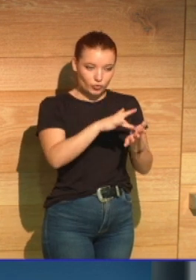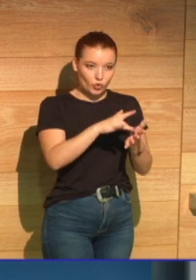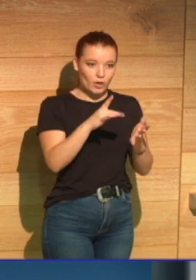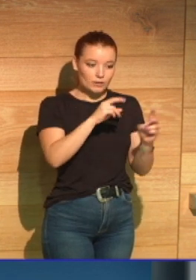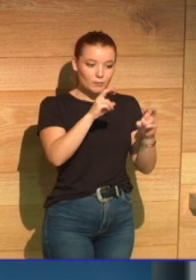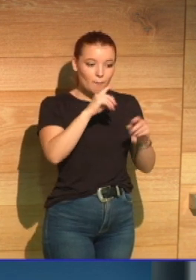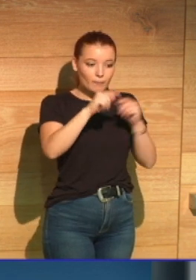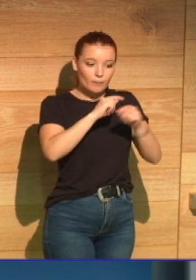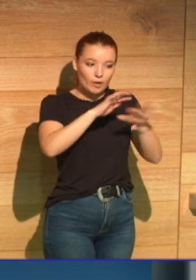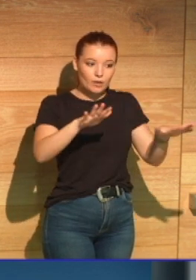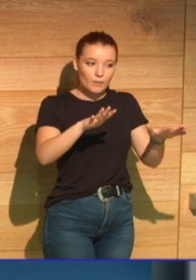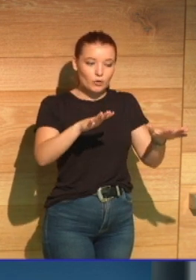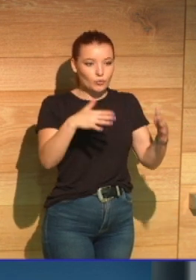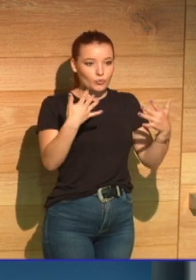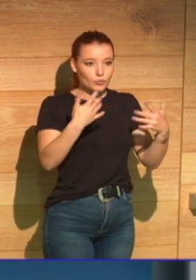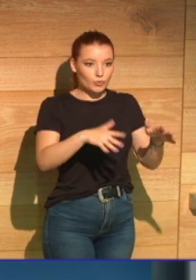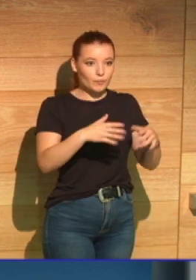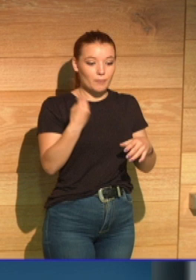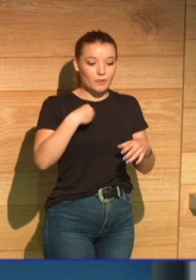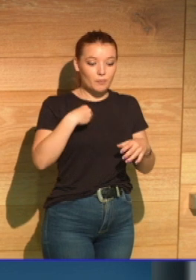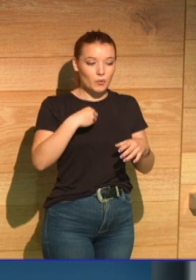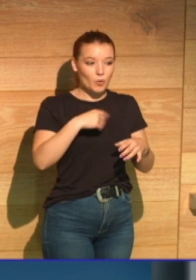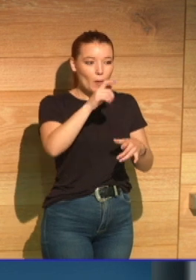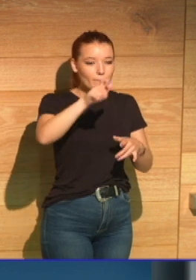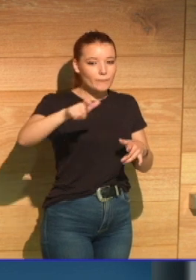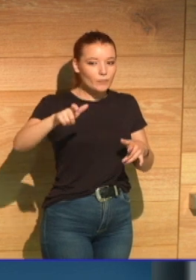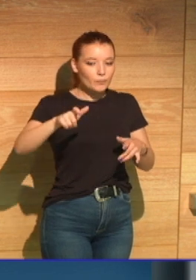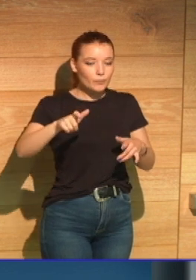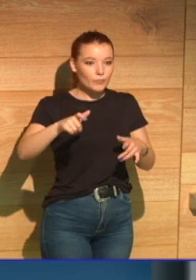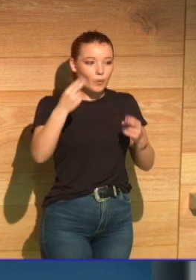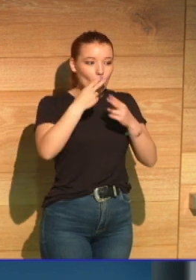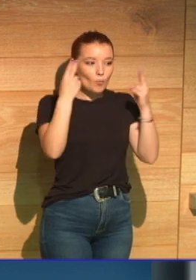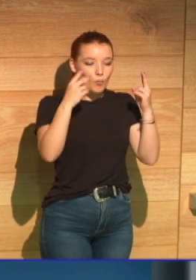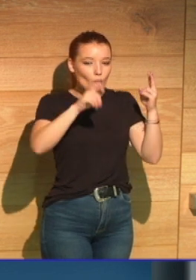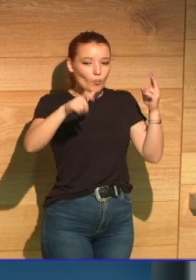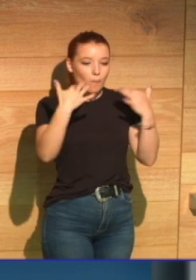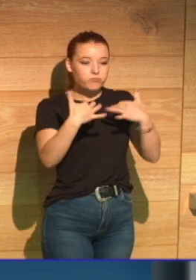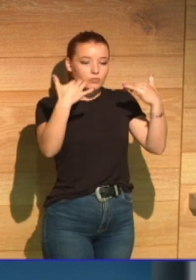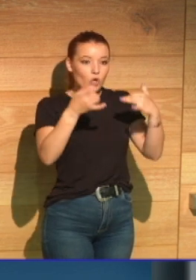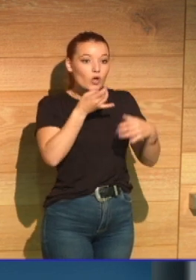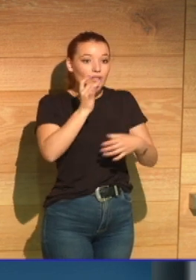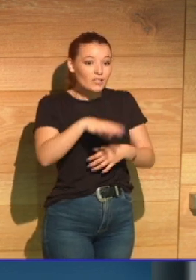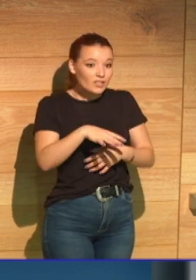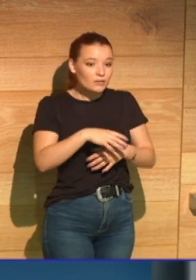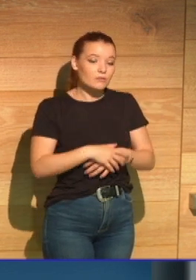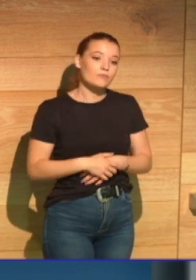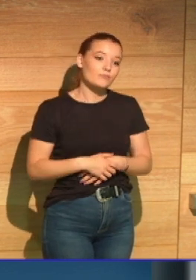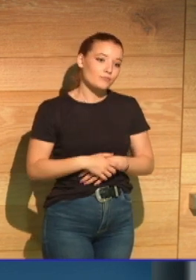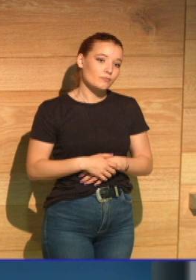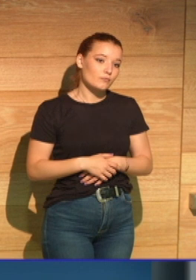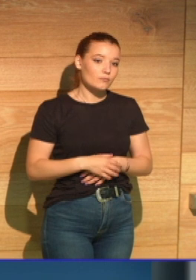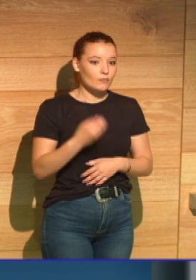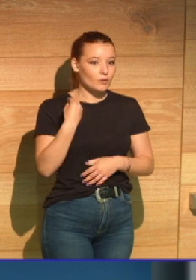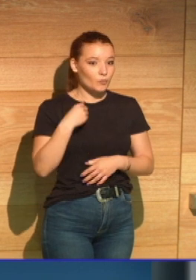reflexiones que tenemos hoy. ¿Quiénes son nuestros públicos? Un poco esta relación que tenían algunos museos de pensar, tenemos miles de personas y cuando los turistas no